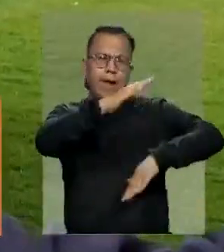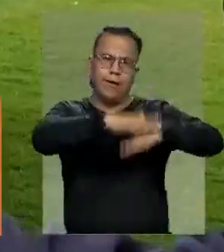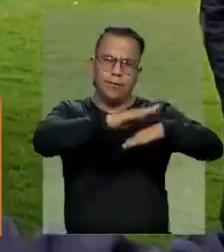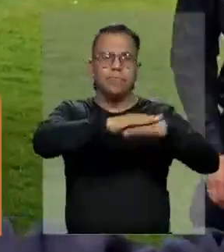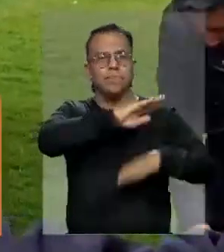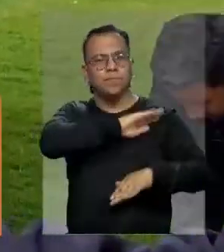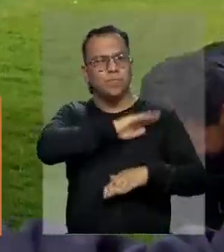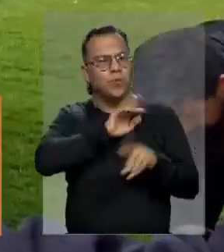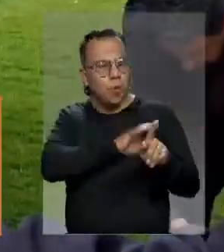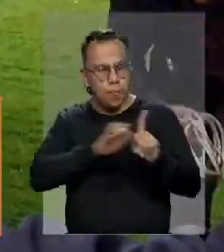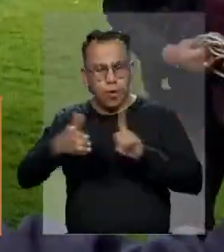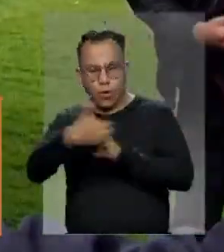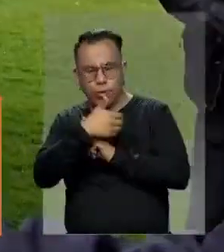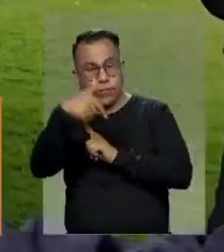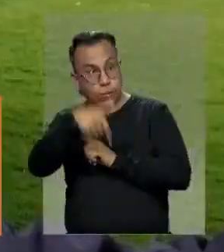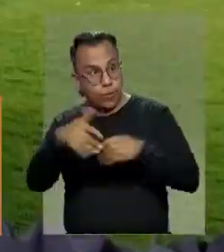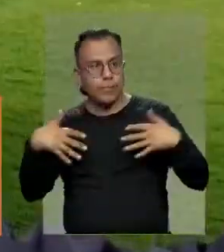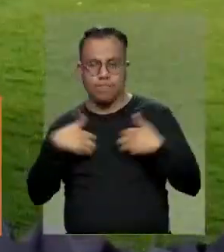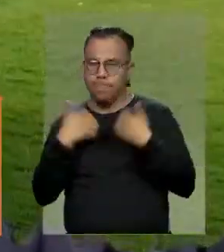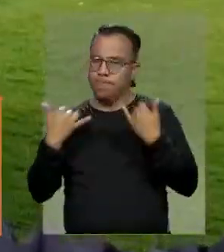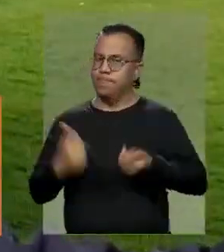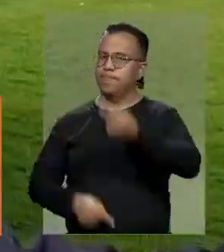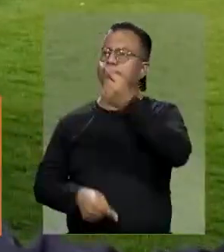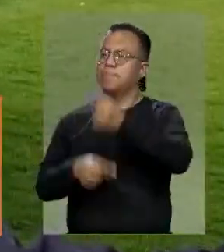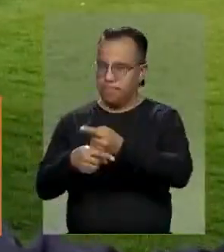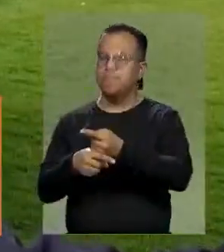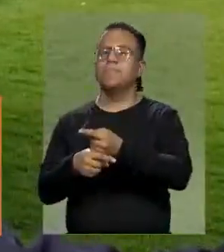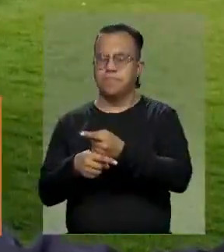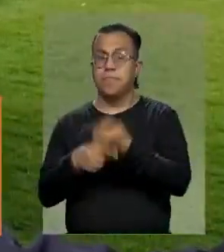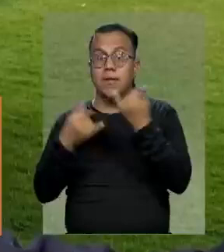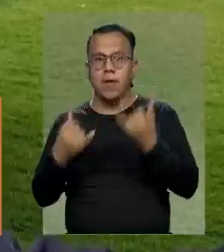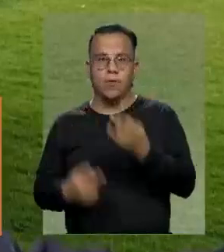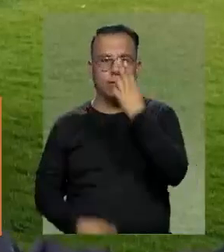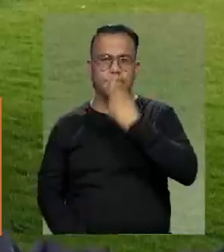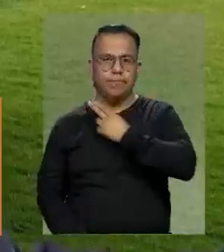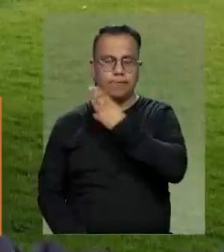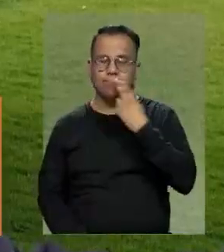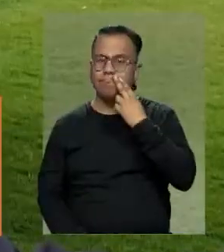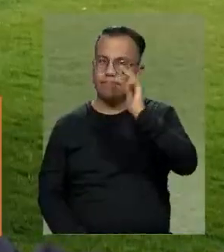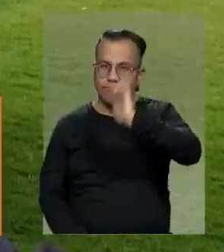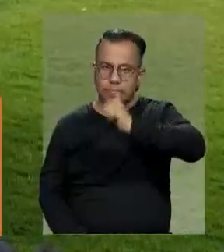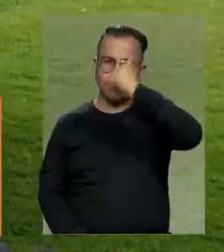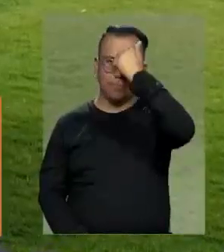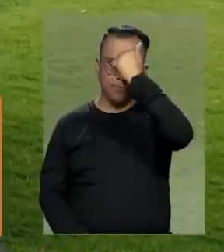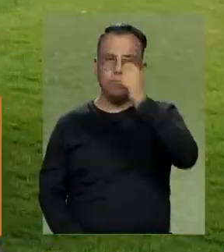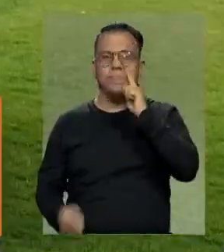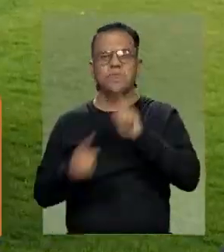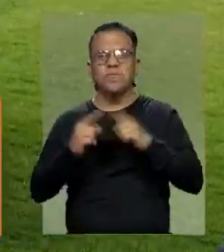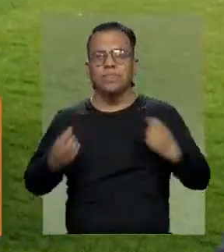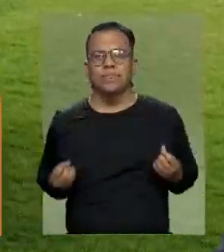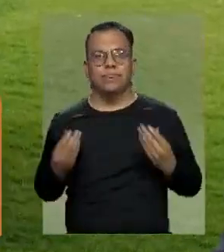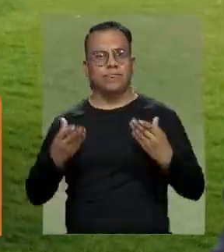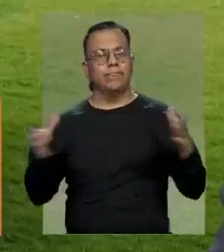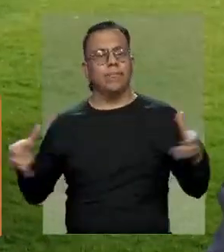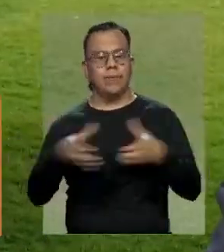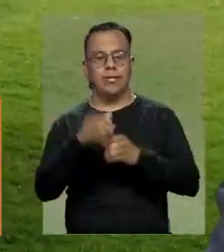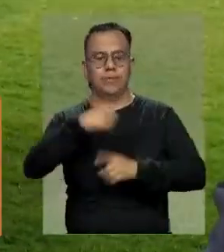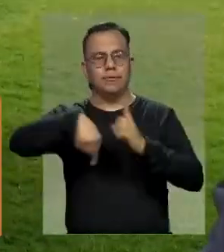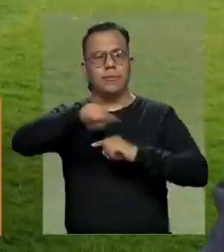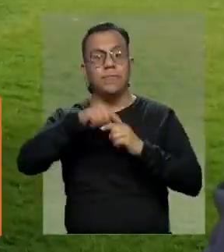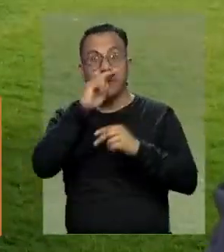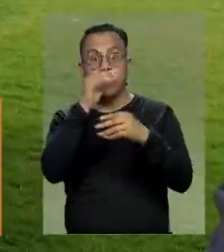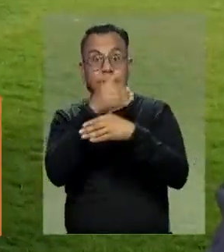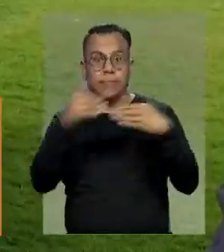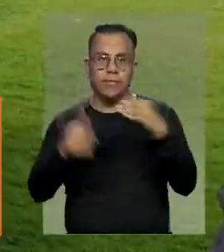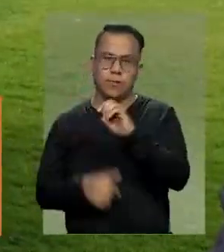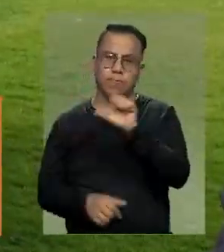protección de los animales y lo estamos haciendo esta es un compromiso fundamental que estamos llevando a cabo con estos